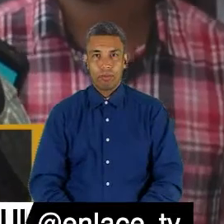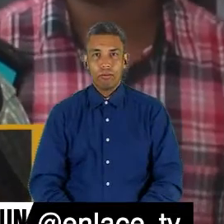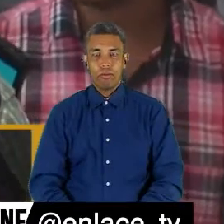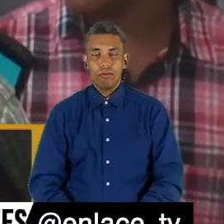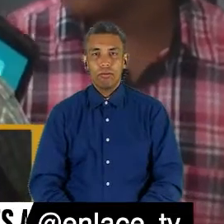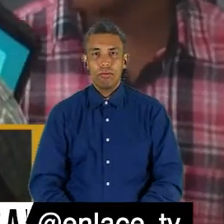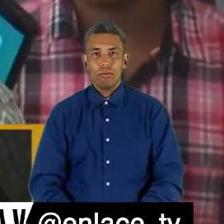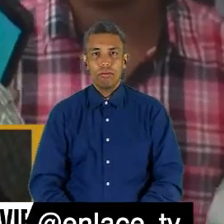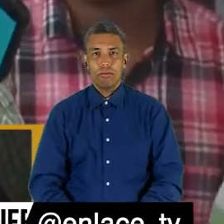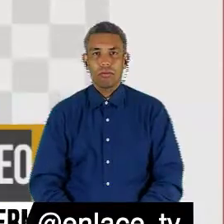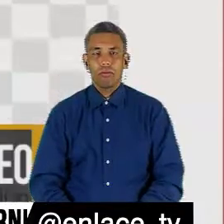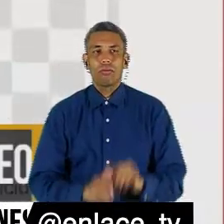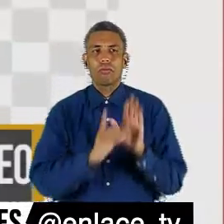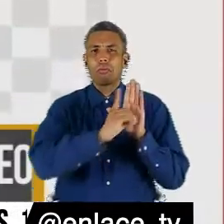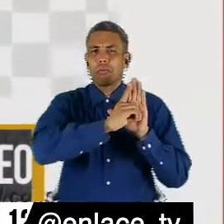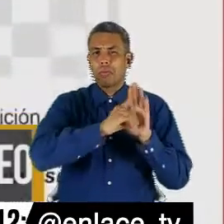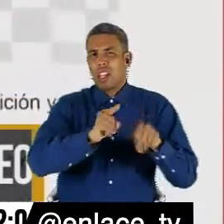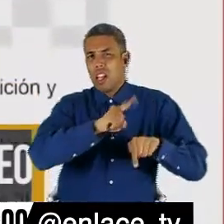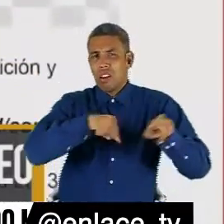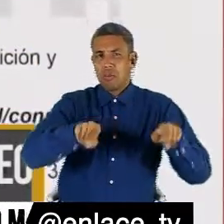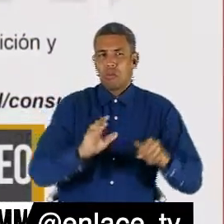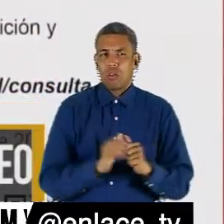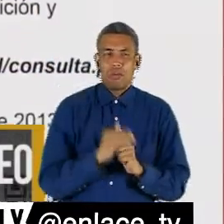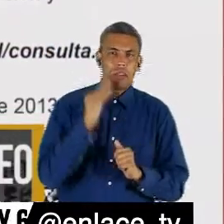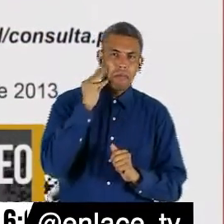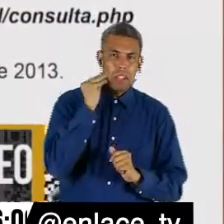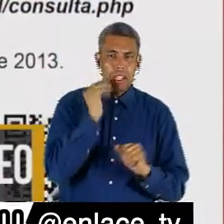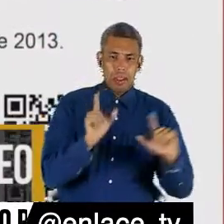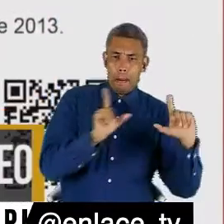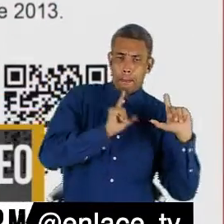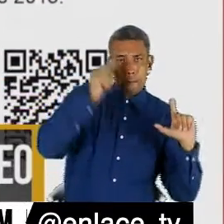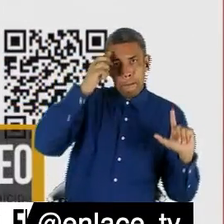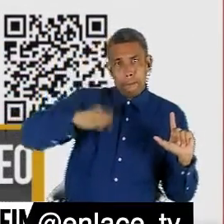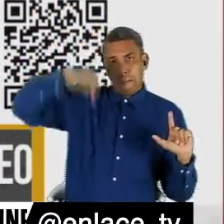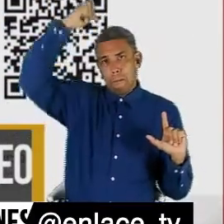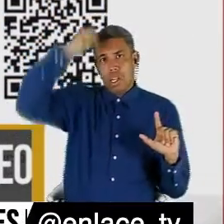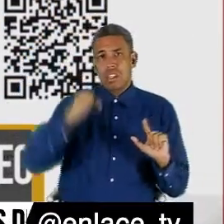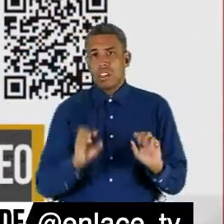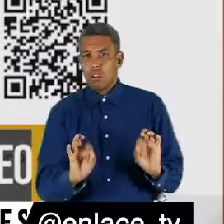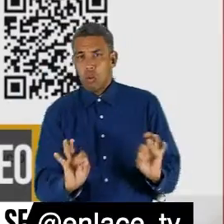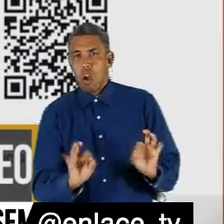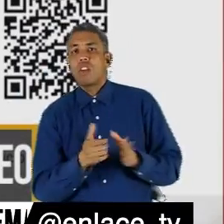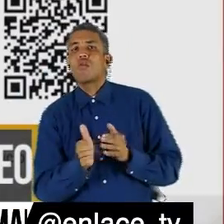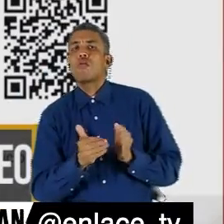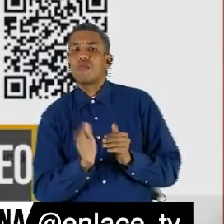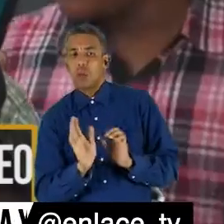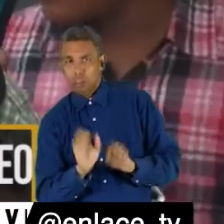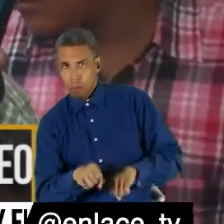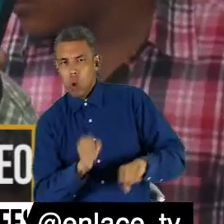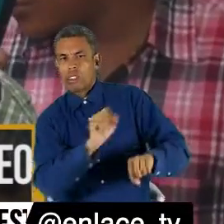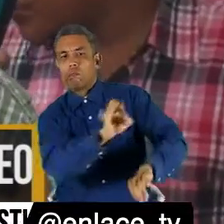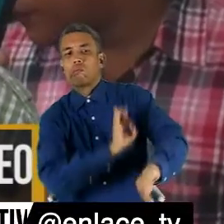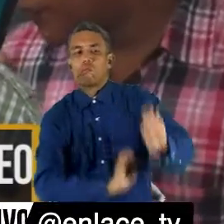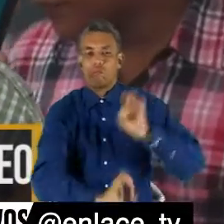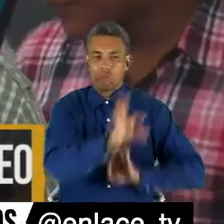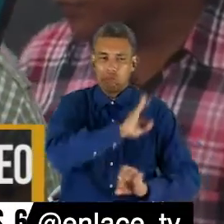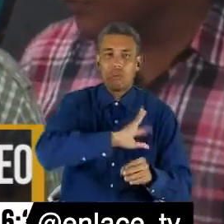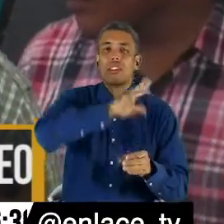exige el 100% amparado en la Carta de Territorialidad y en la mano de